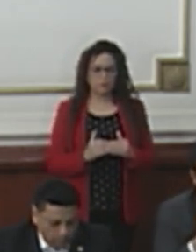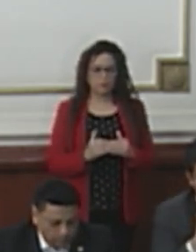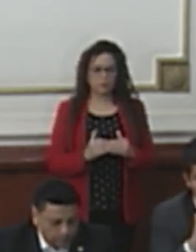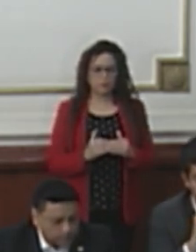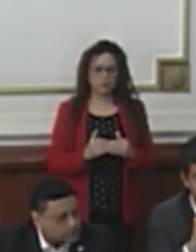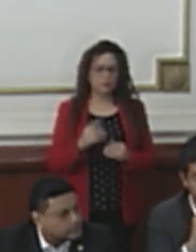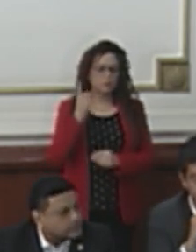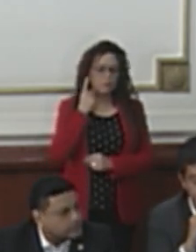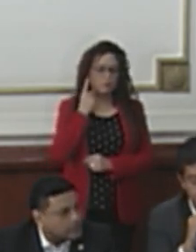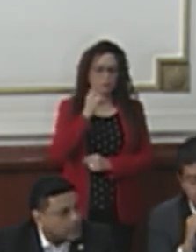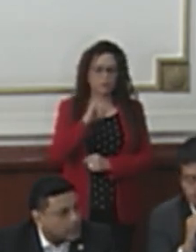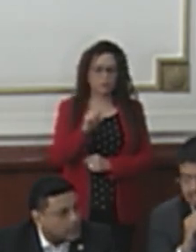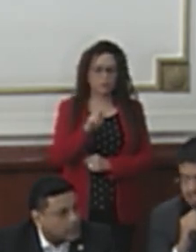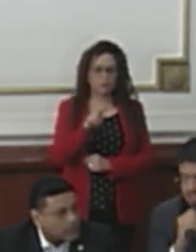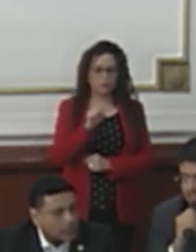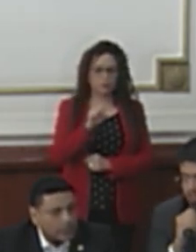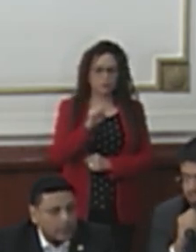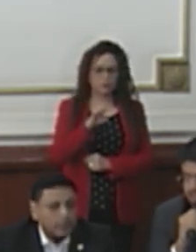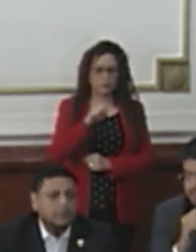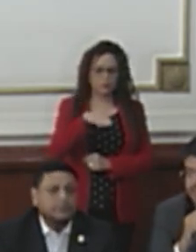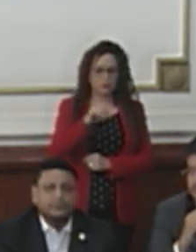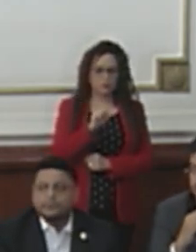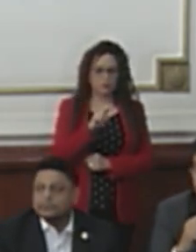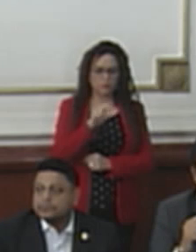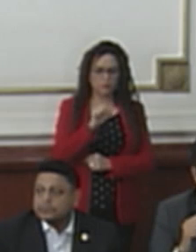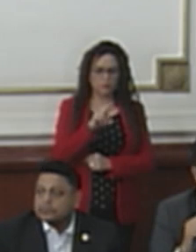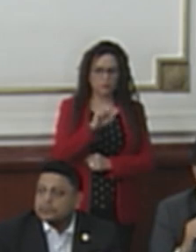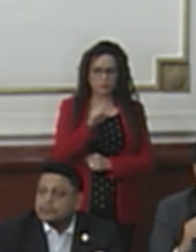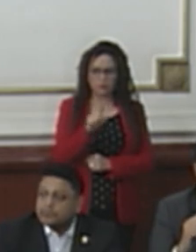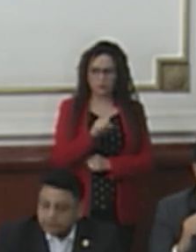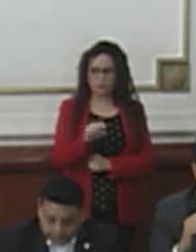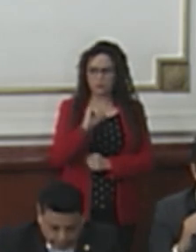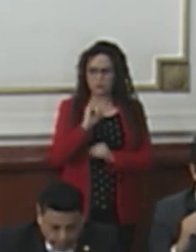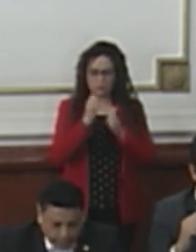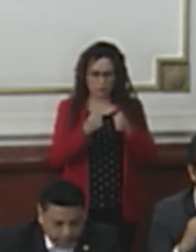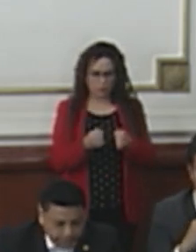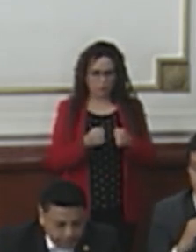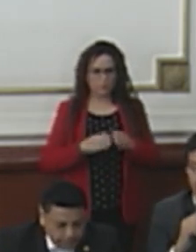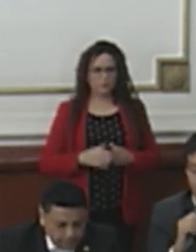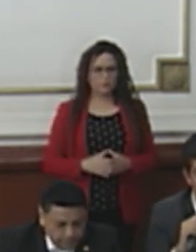Y diputado Jesús Sesma Suárez. Sesma, presente.